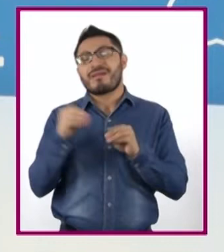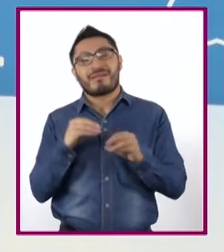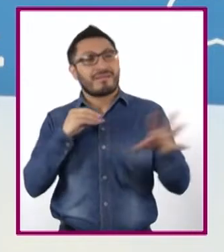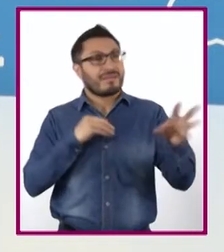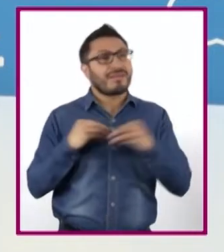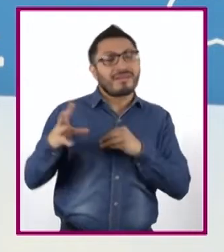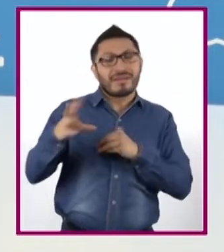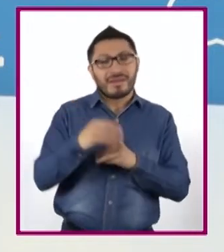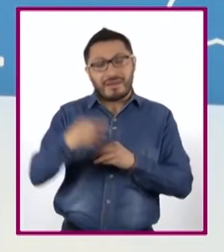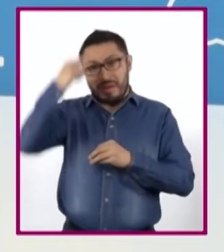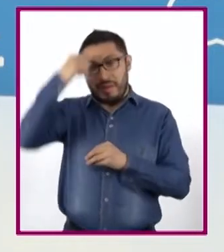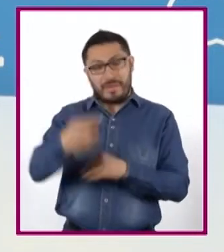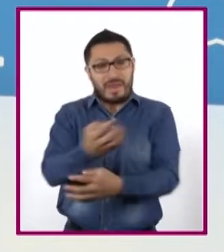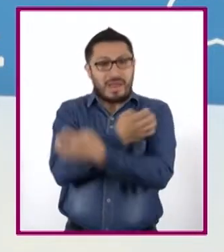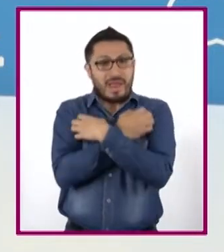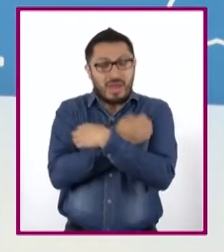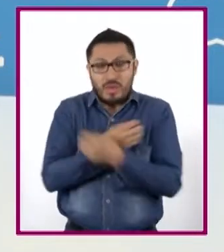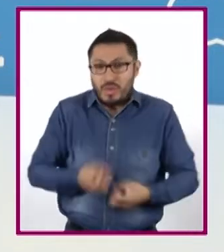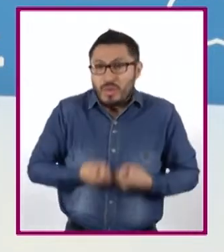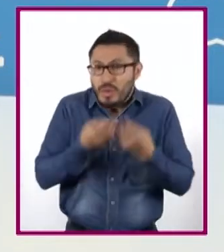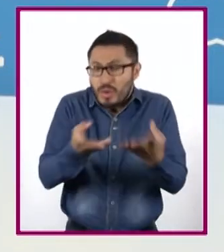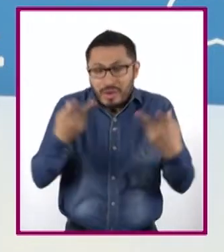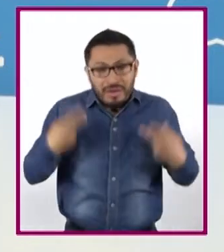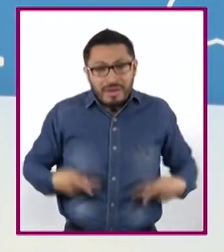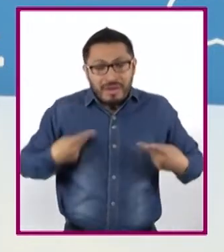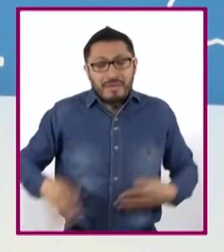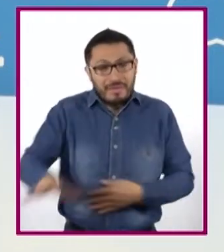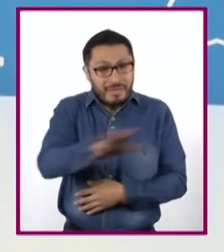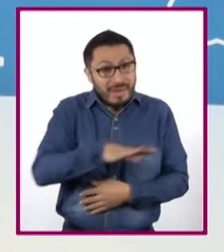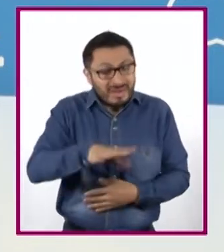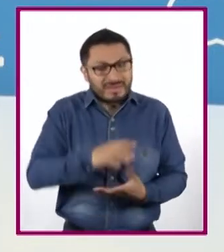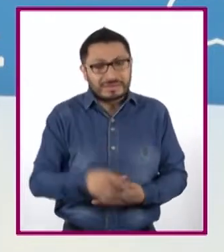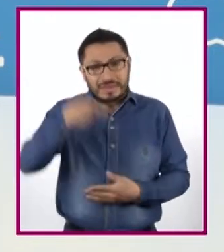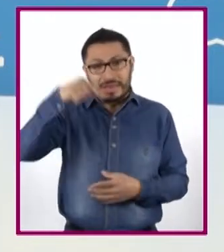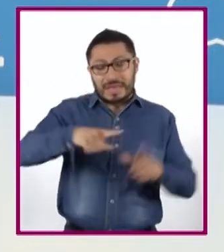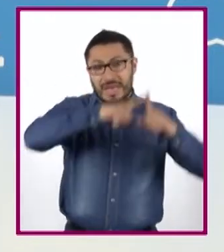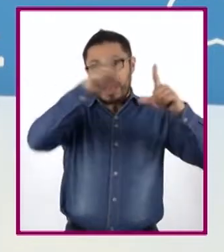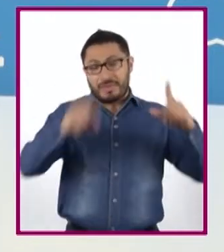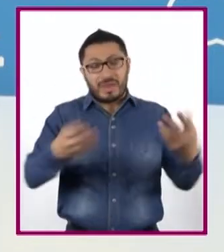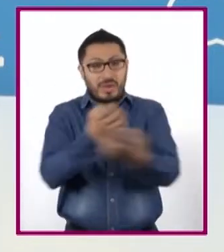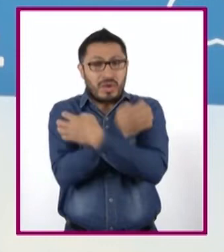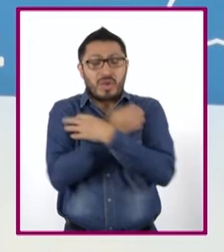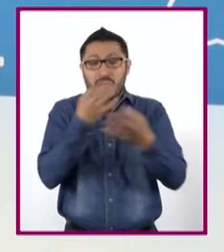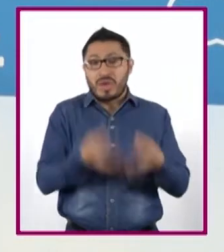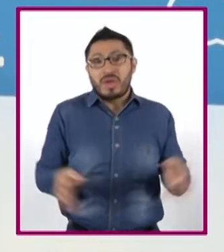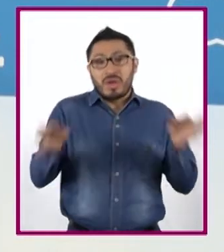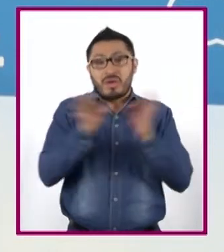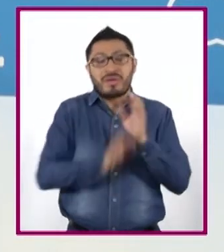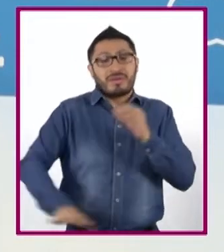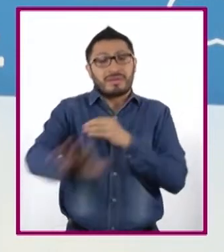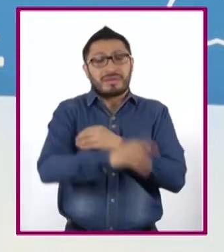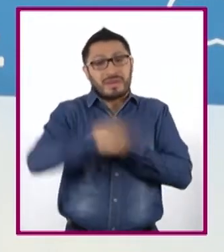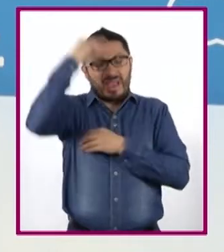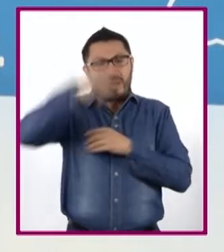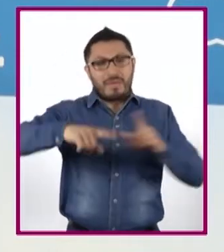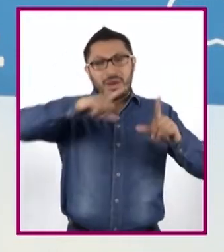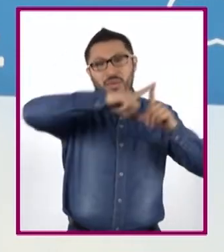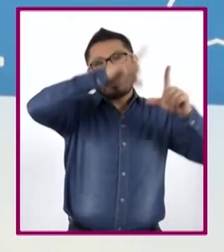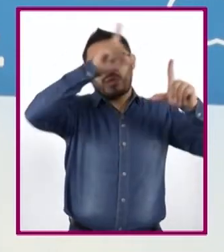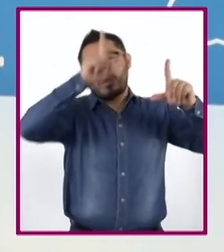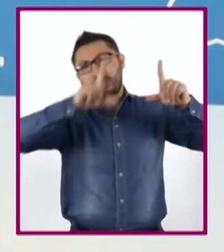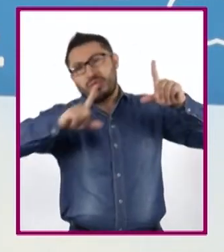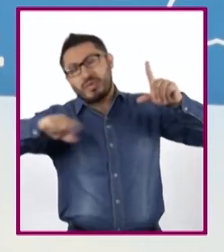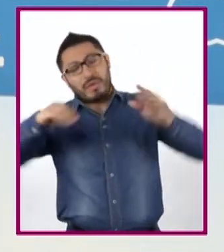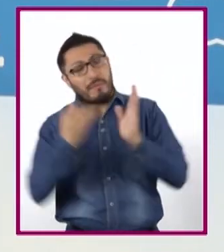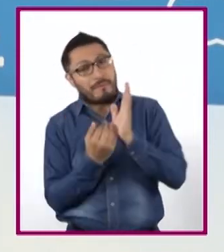a sus pobladores. En México, la educación elemental se logró llevar a la mayor parte del país hasta las primeras décadas